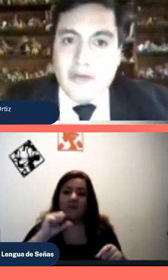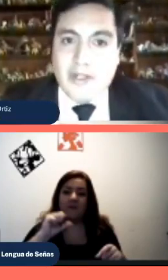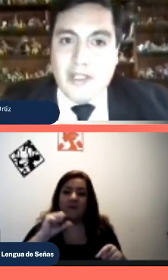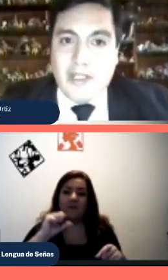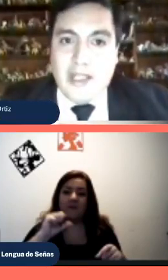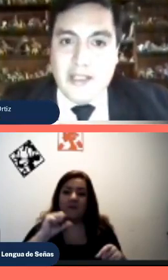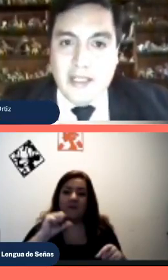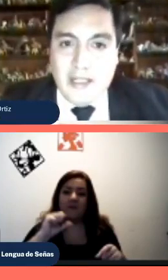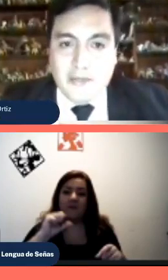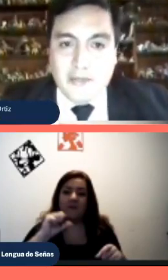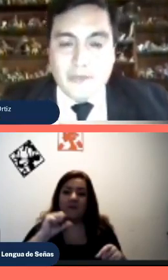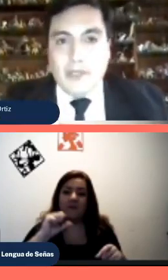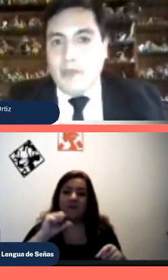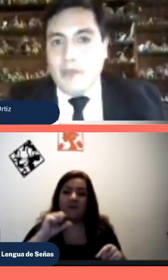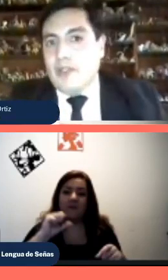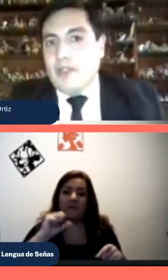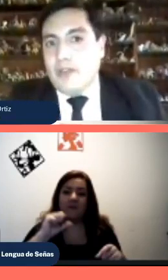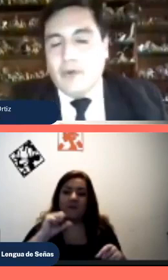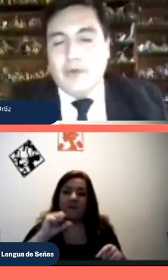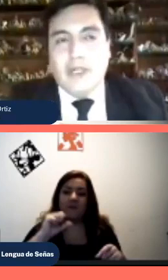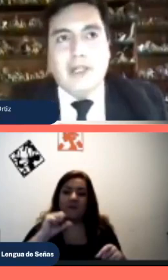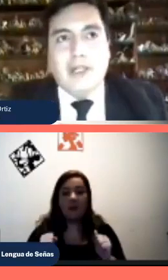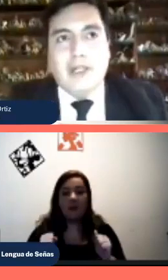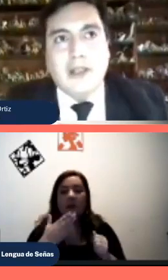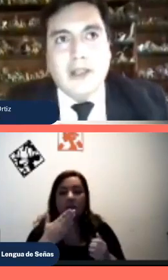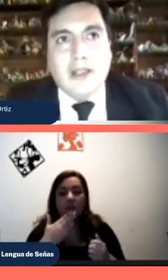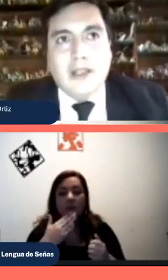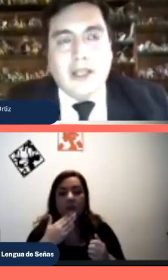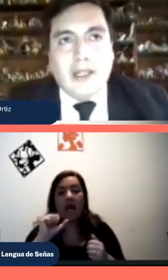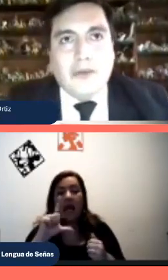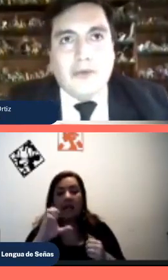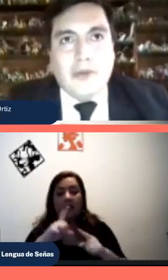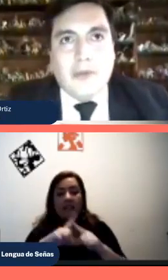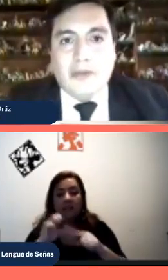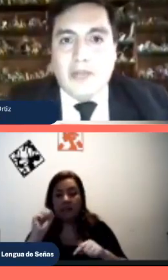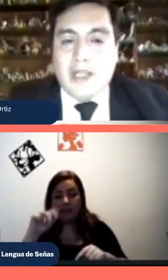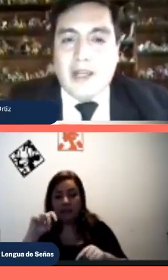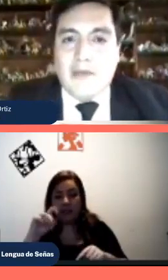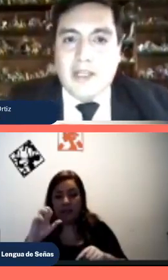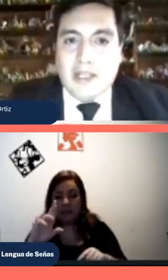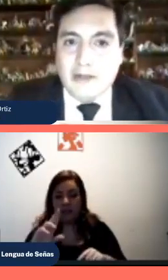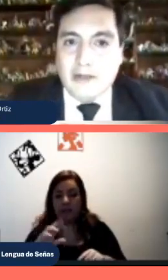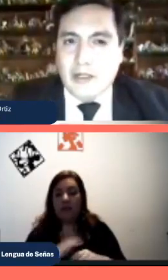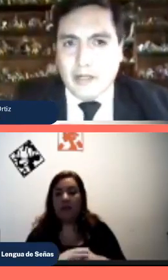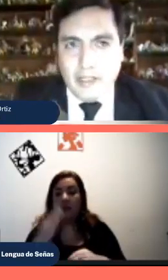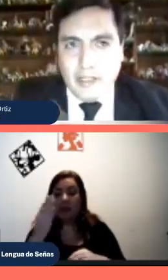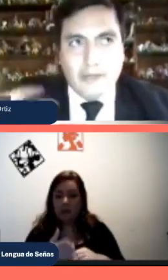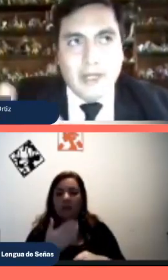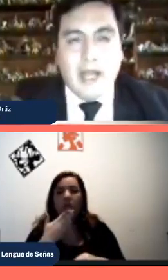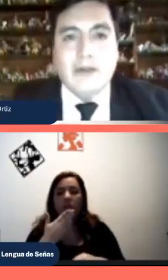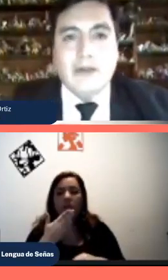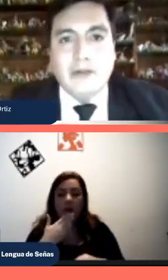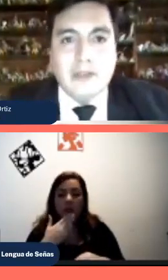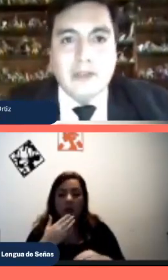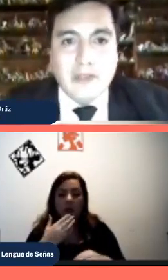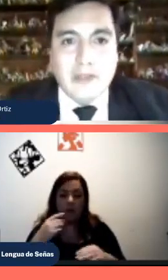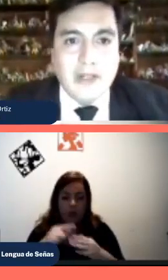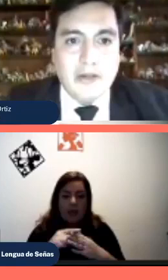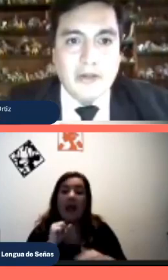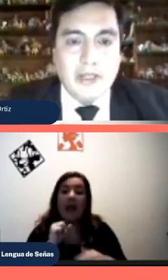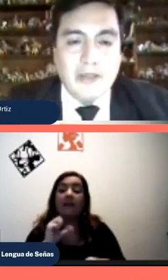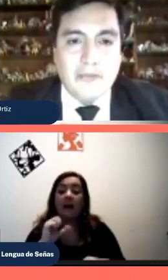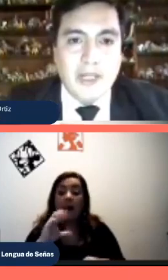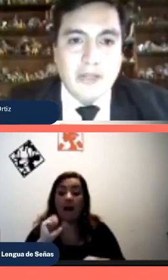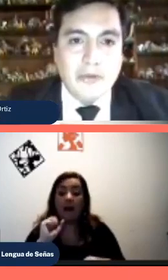de la Universidad de Chile. También participó en el descubrimiento de Atacama Titán. Creo que algo también en